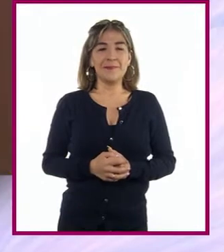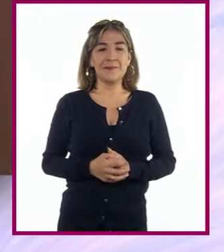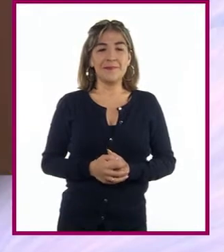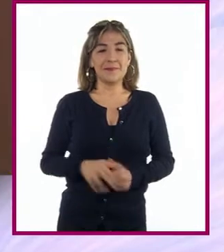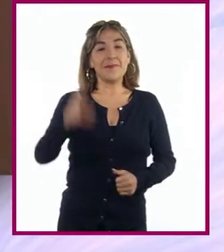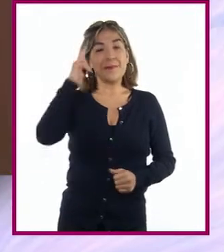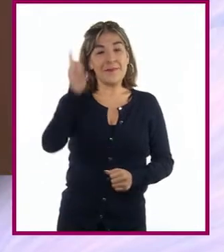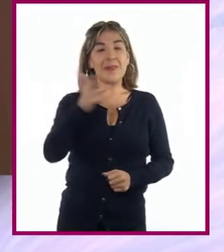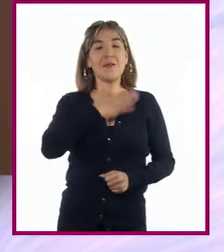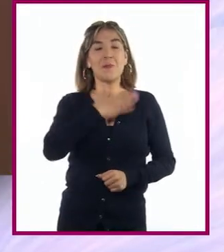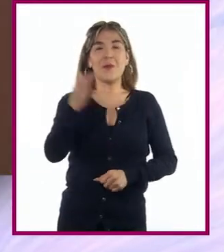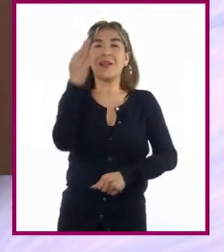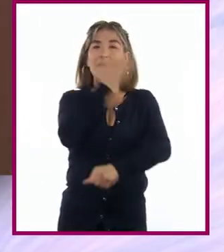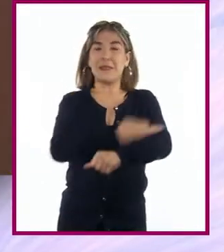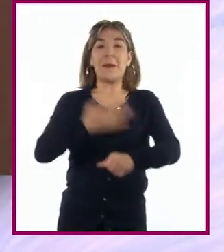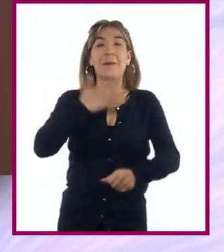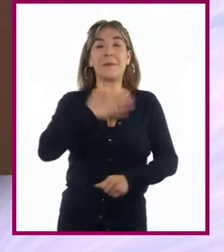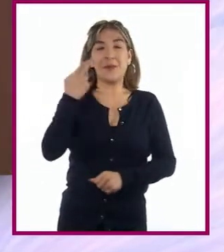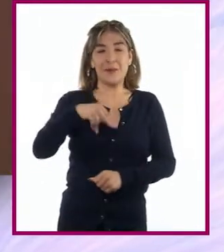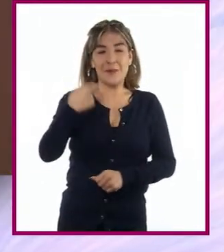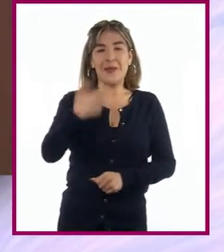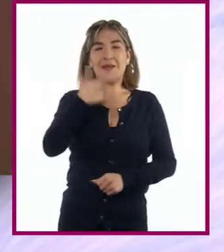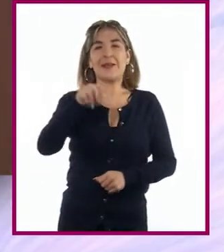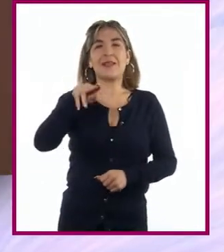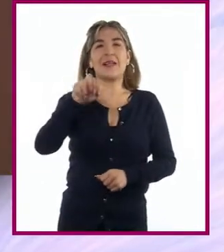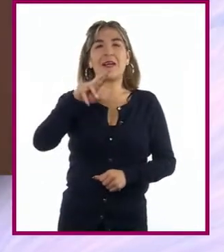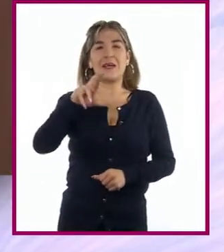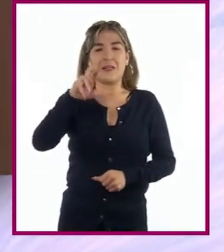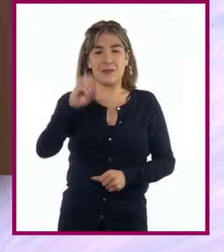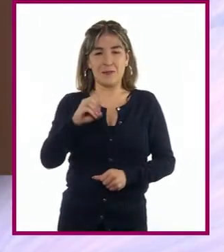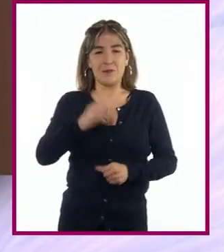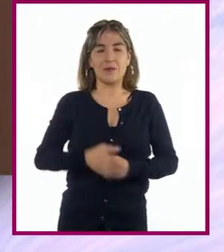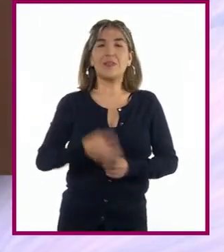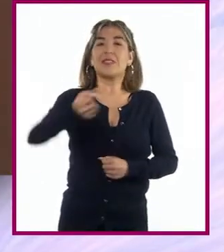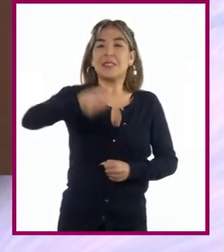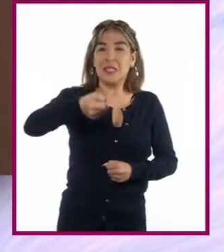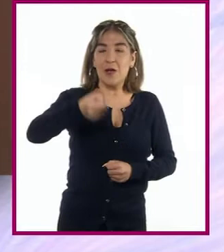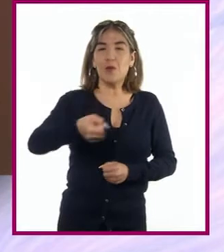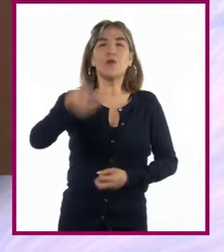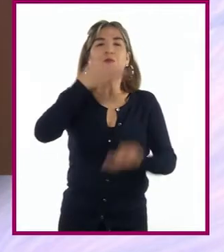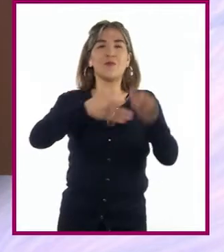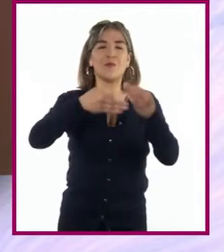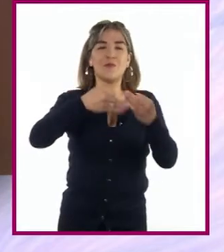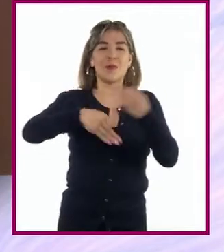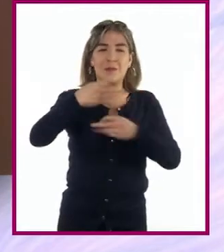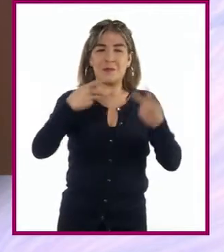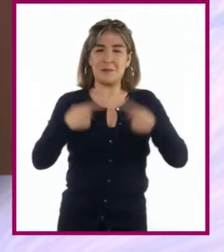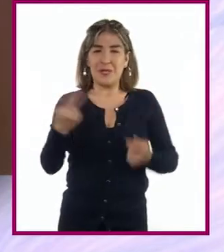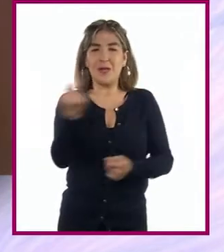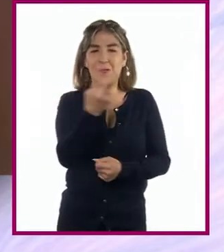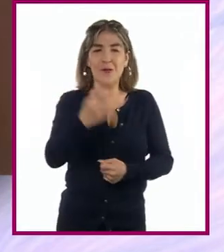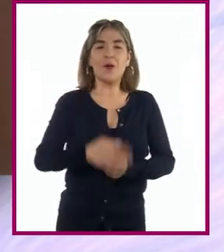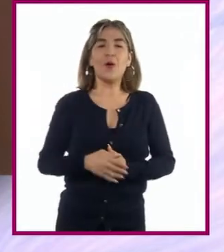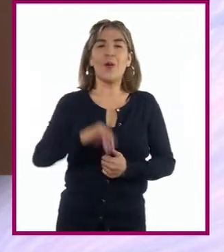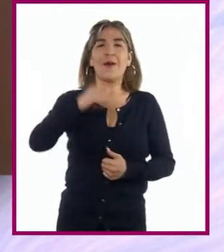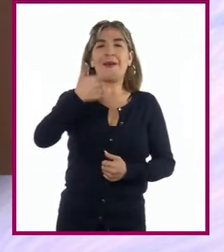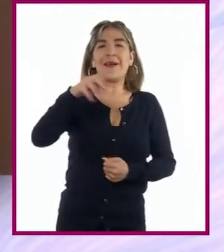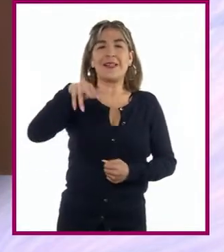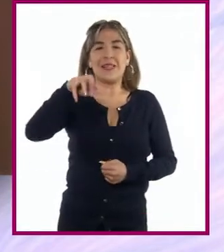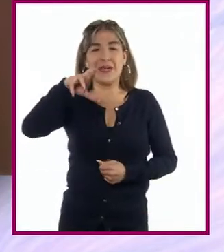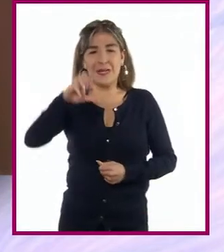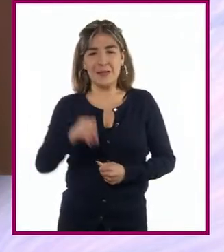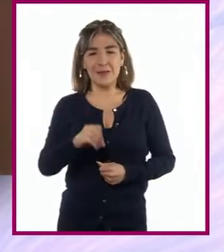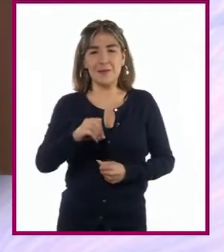Hola, muy buenas tardes. Mi nombre es Genaro Xolalpa y saludo a los conductores Joana García y Rodolfo